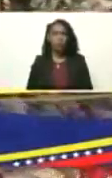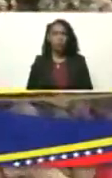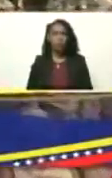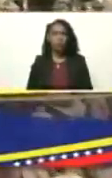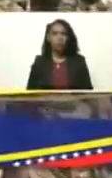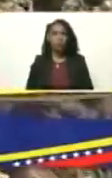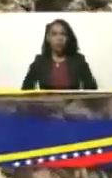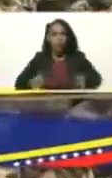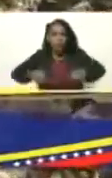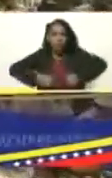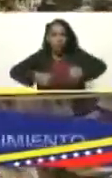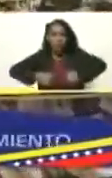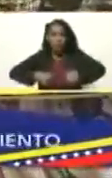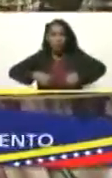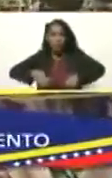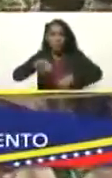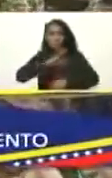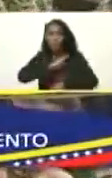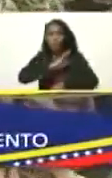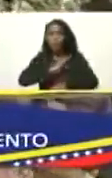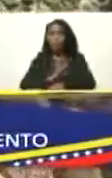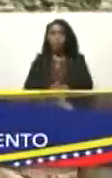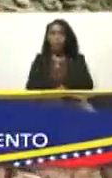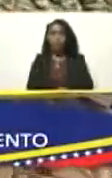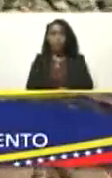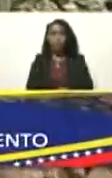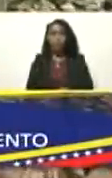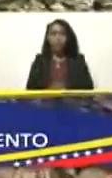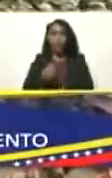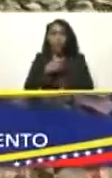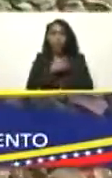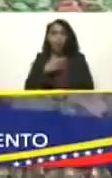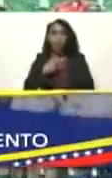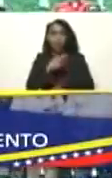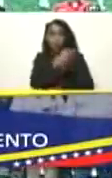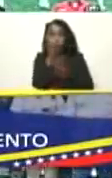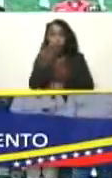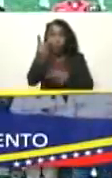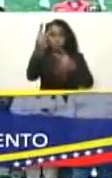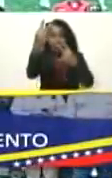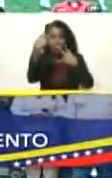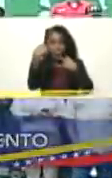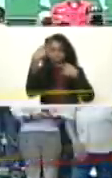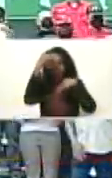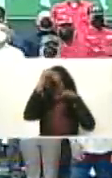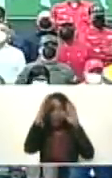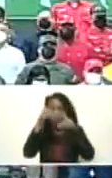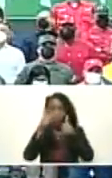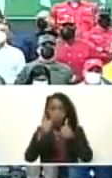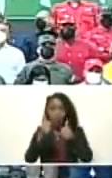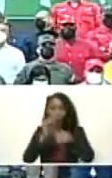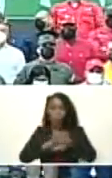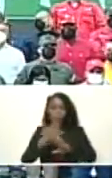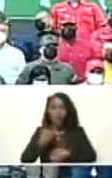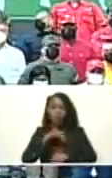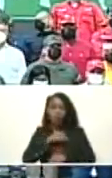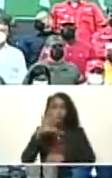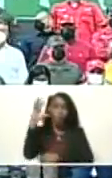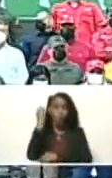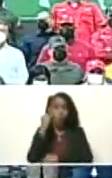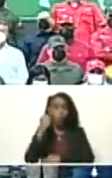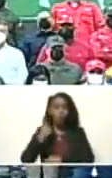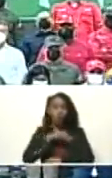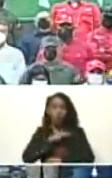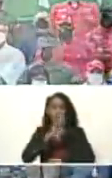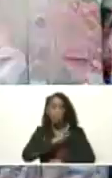Perfecto. Con esfuerzo propio. Yo quiero que me escuchen bien, porque lo que hemos logrado es con